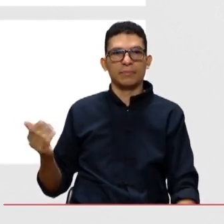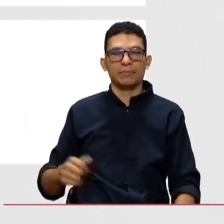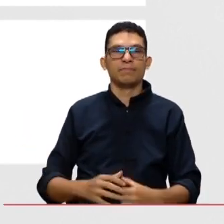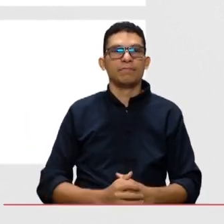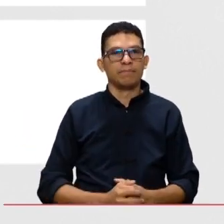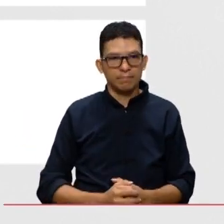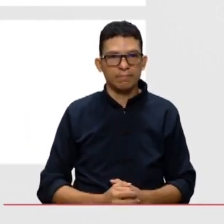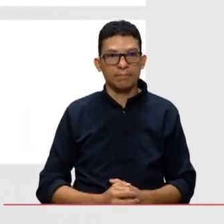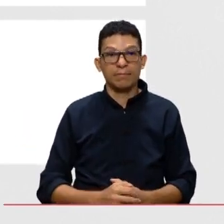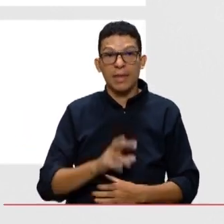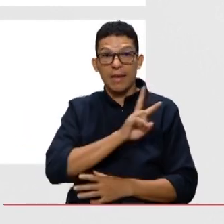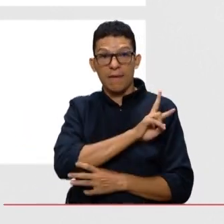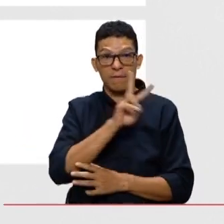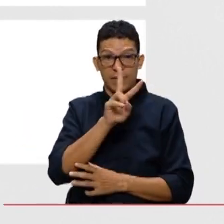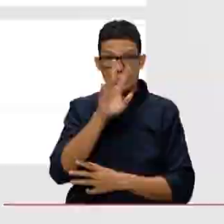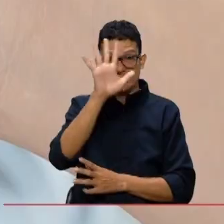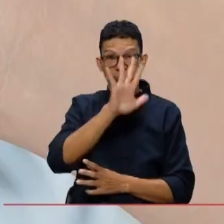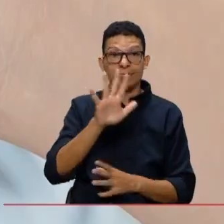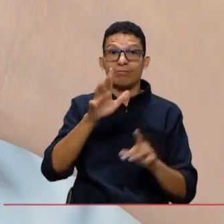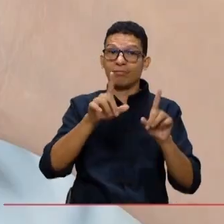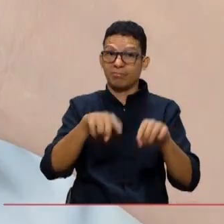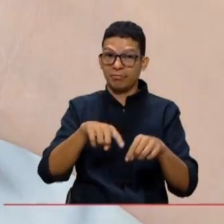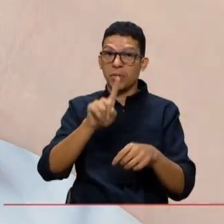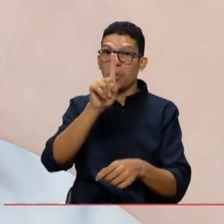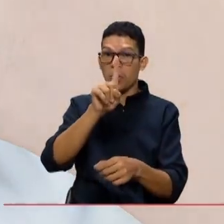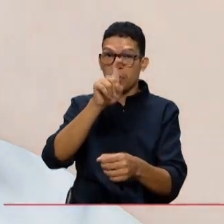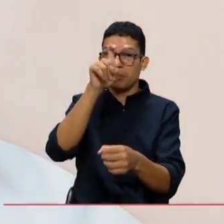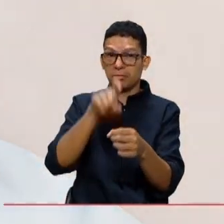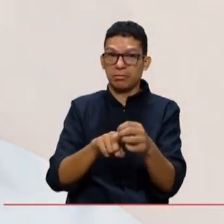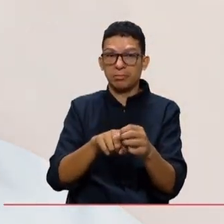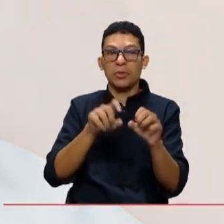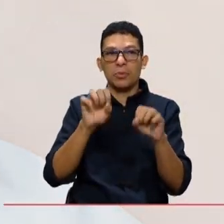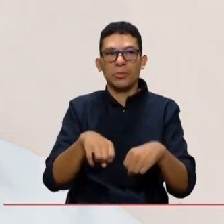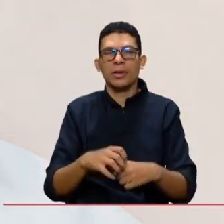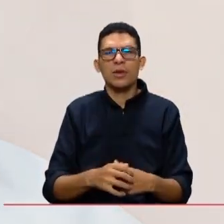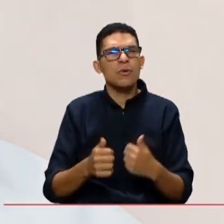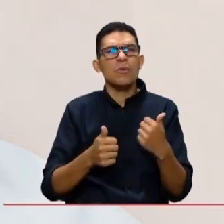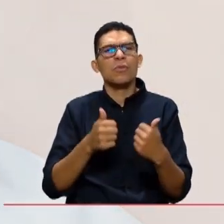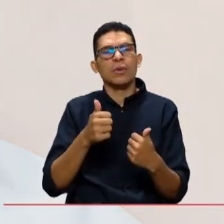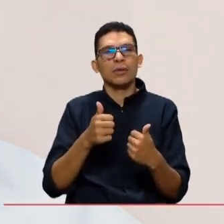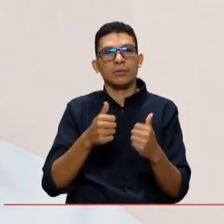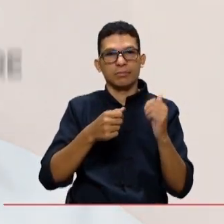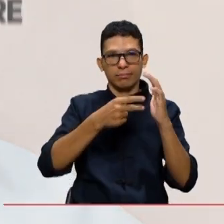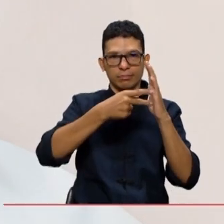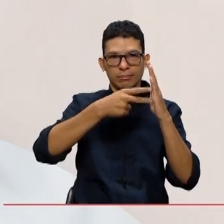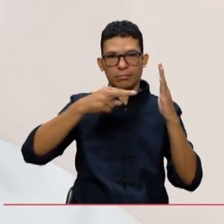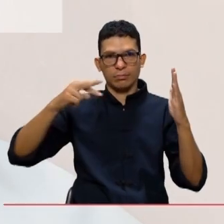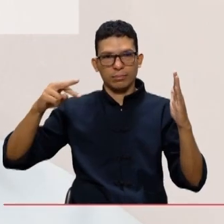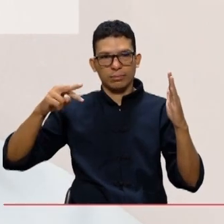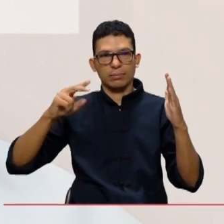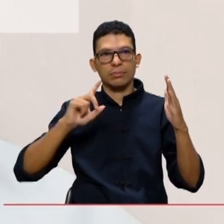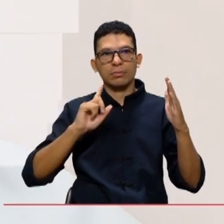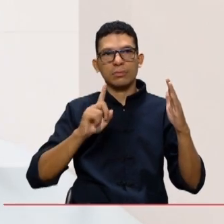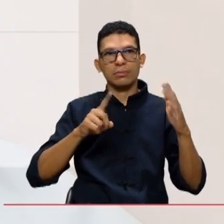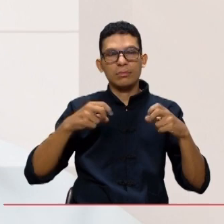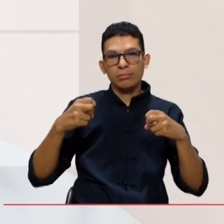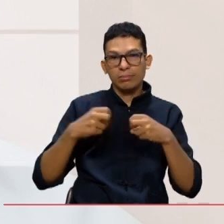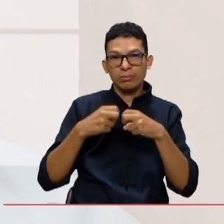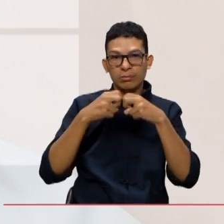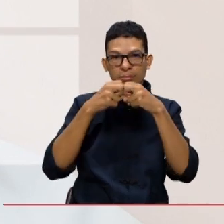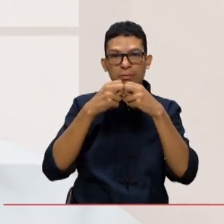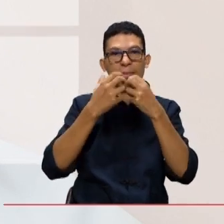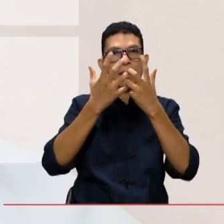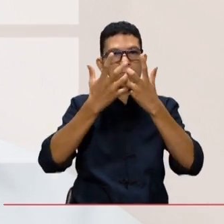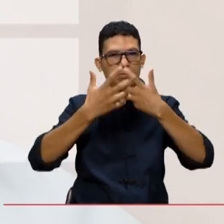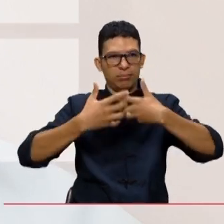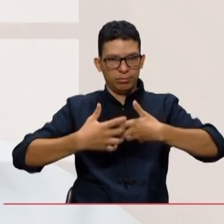apcauca@sena.edu.co. Y en el Valle del Cauca también hay una vacante disponible. Se trata de un tecnólogo en electricidad